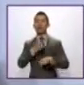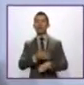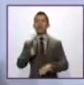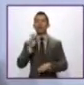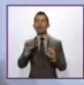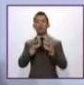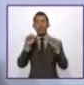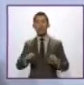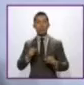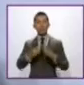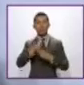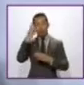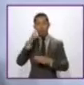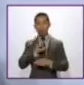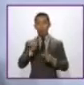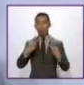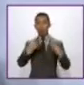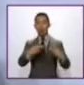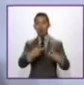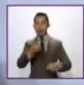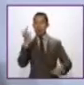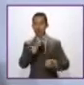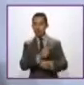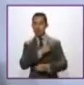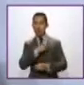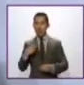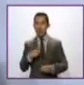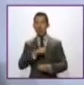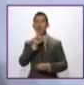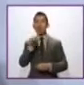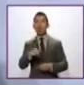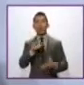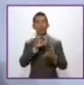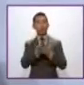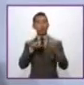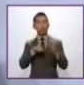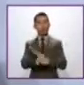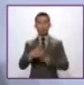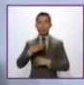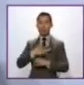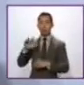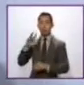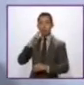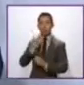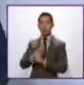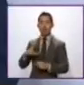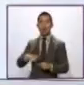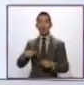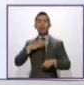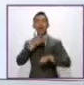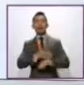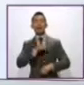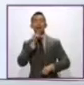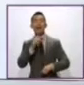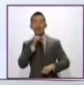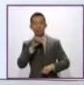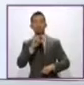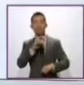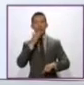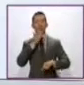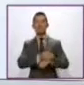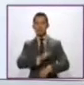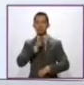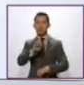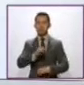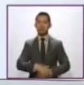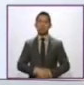sistemas para si nos roban, darnos cuenta y que se vayan a la cárcel. En mi gobierno, cero impunidad. Gracias, candidato.